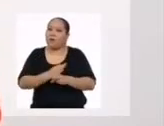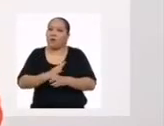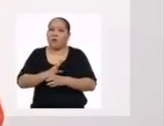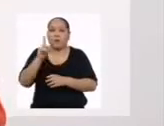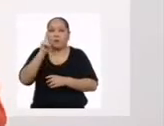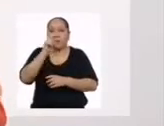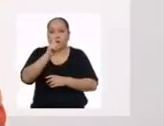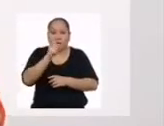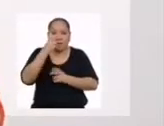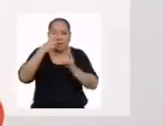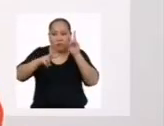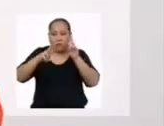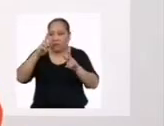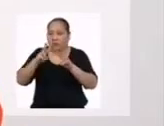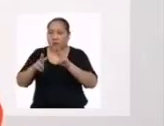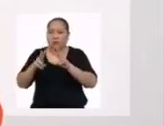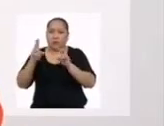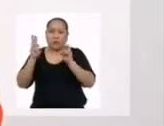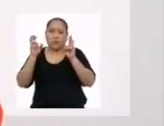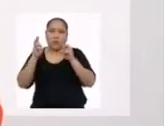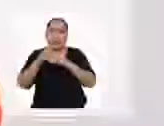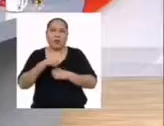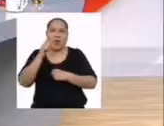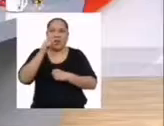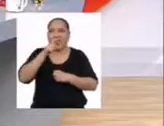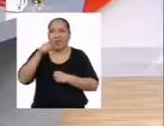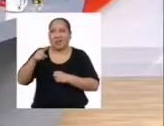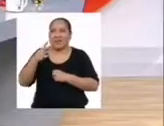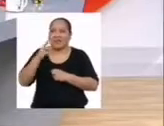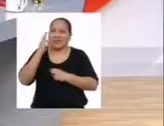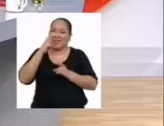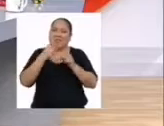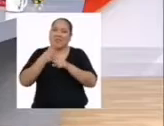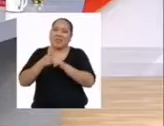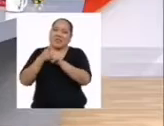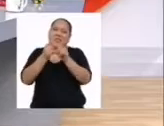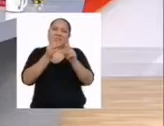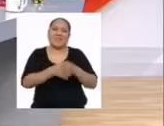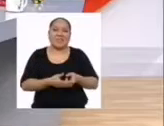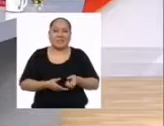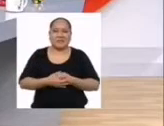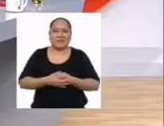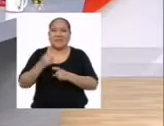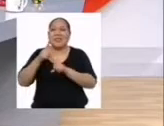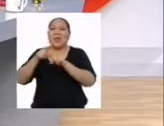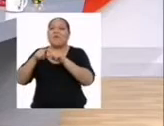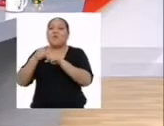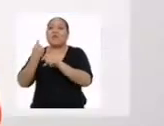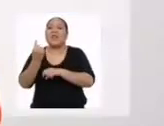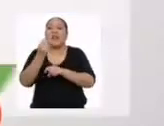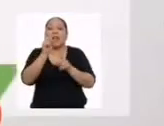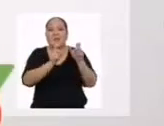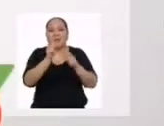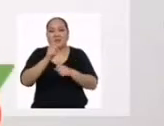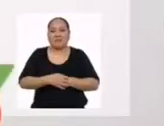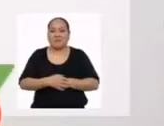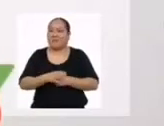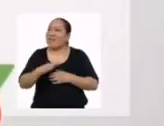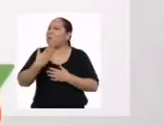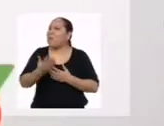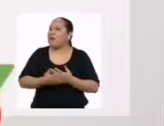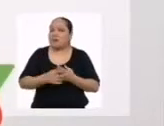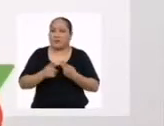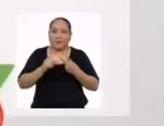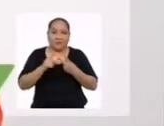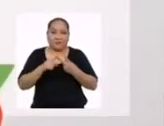modo. Hasta en eso se ve la diversidad, ¿ves? Es cierto. ¿Y luego de eso, qué sigue? El siguiente paso